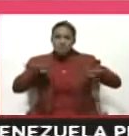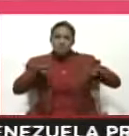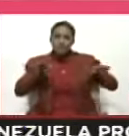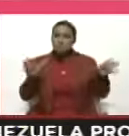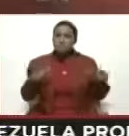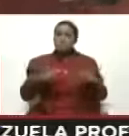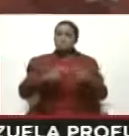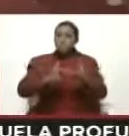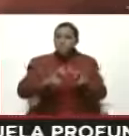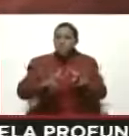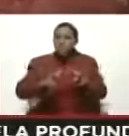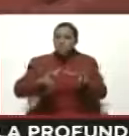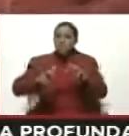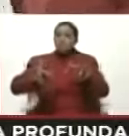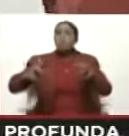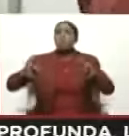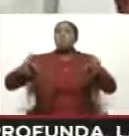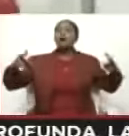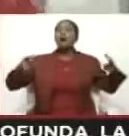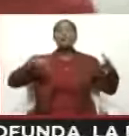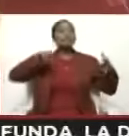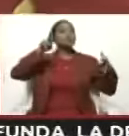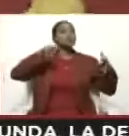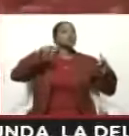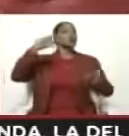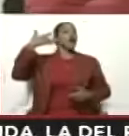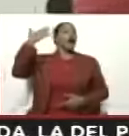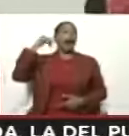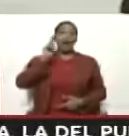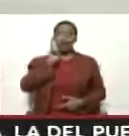momento para esta elección. Nunca antes.